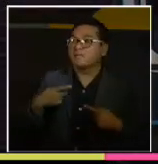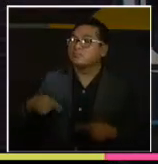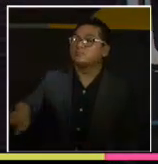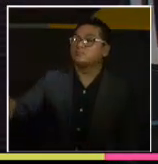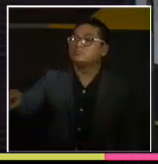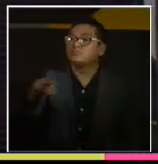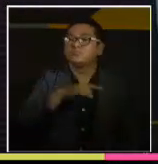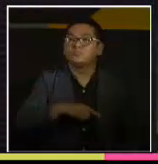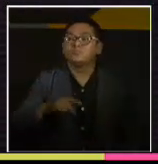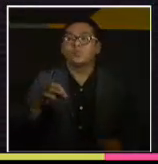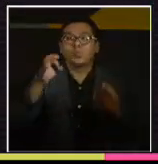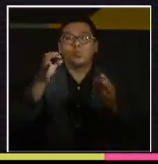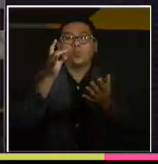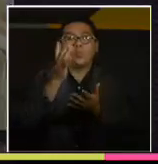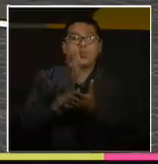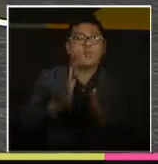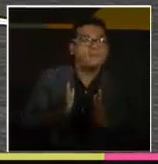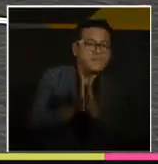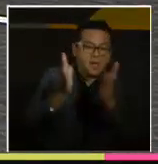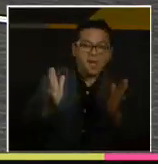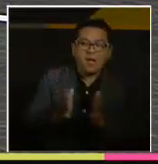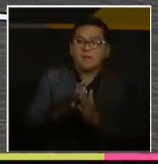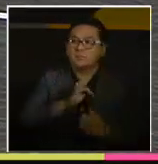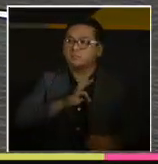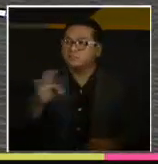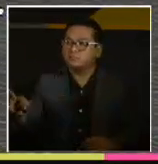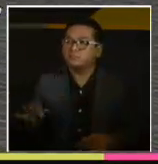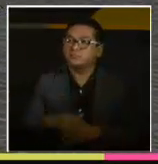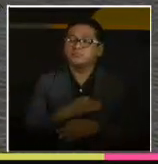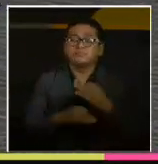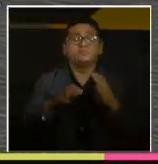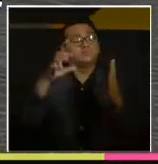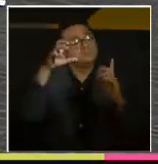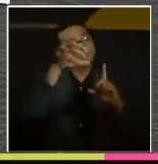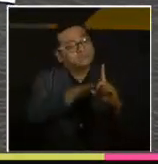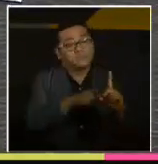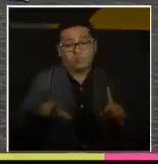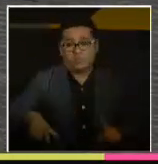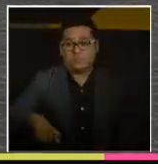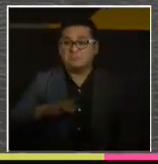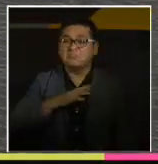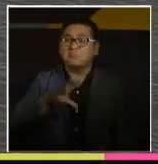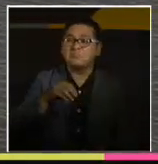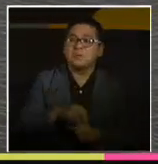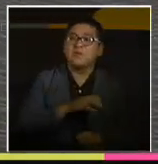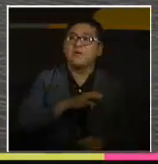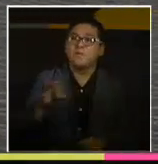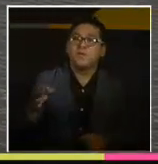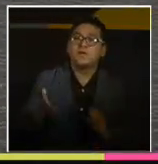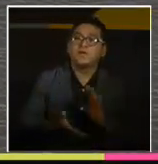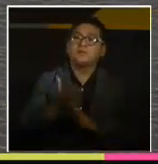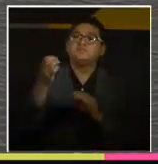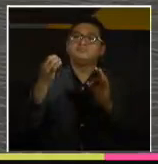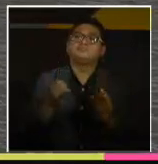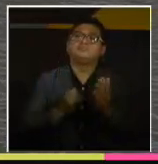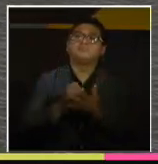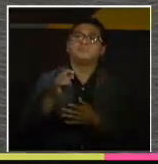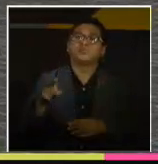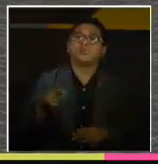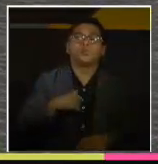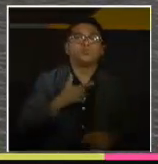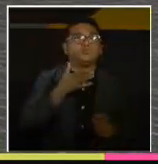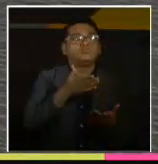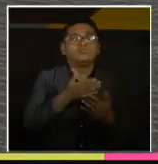ciudadanos en una auténtica participación para lograr una gobernanza plena puedan ir decidiendo con